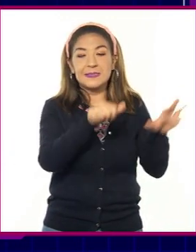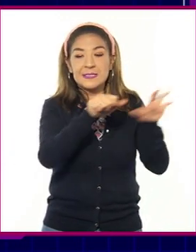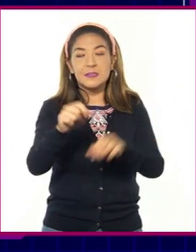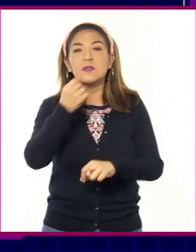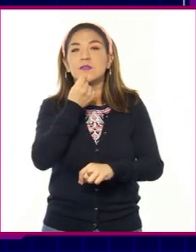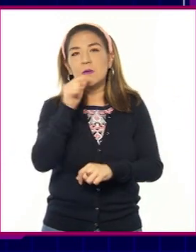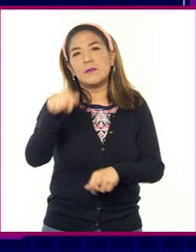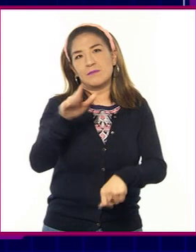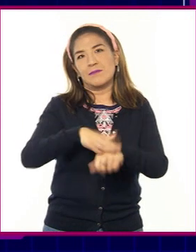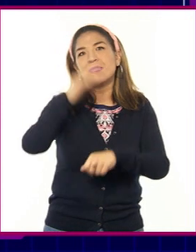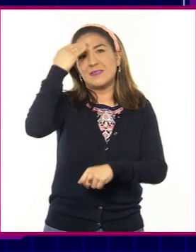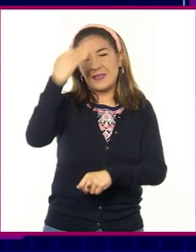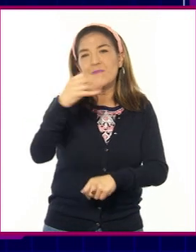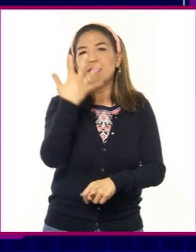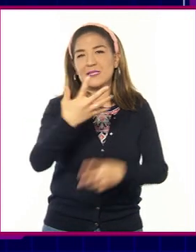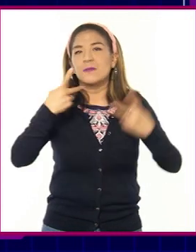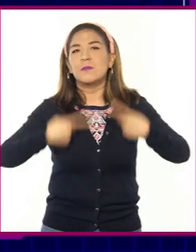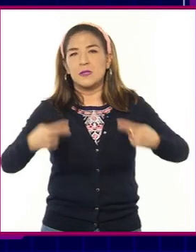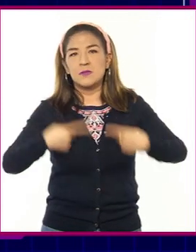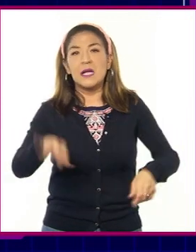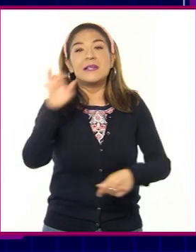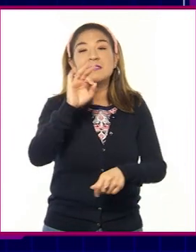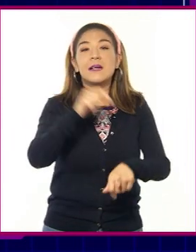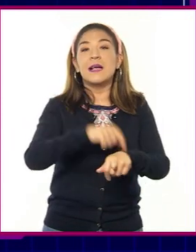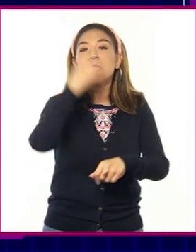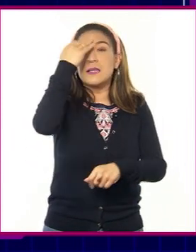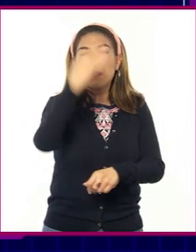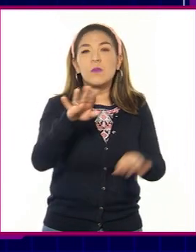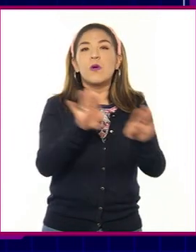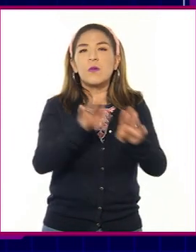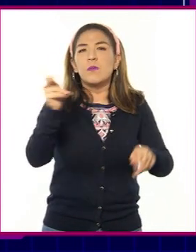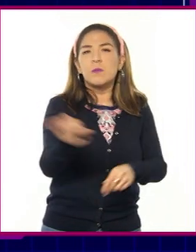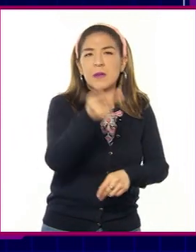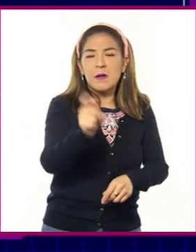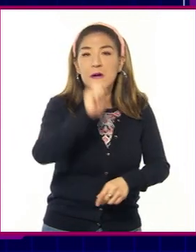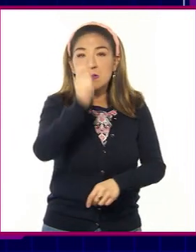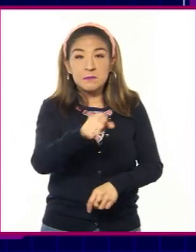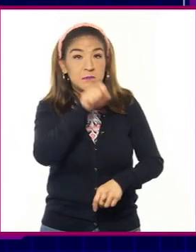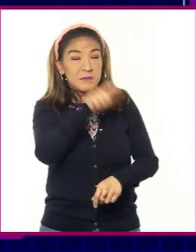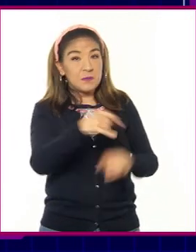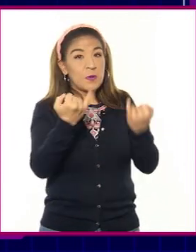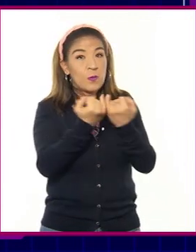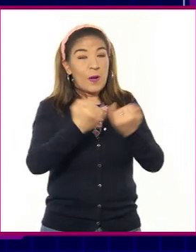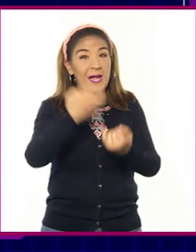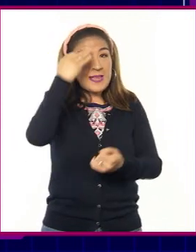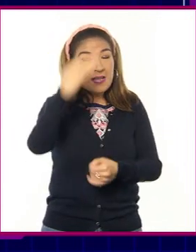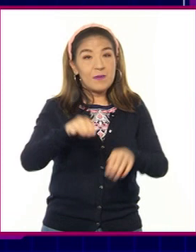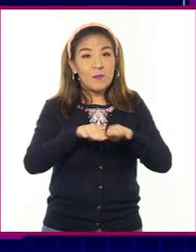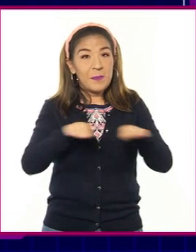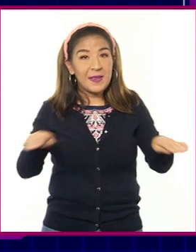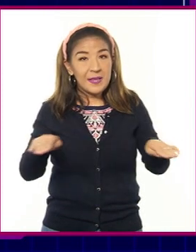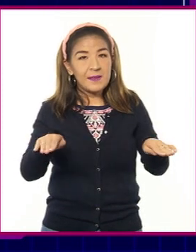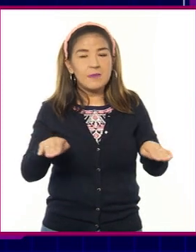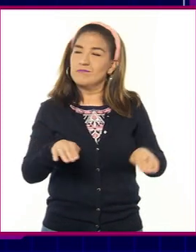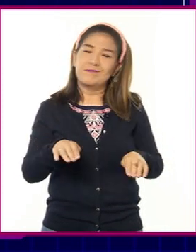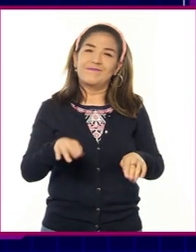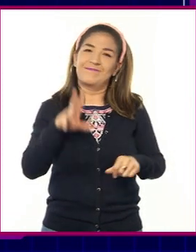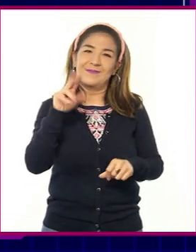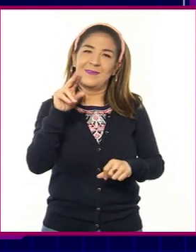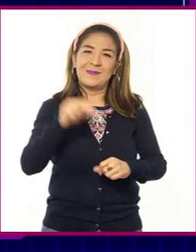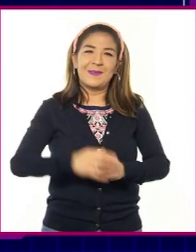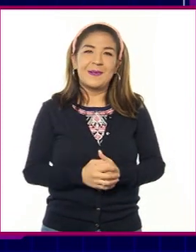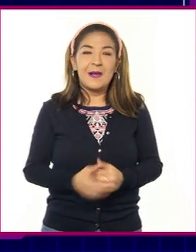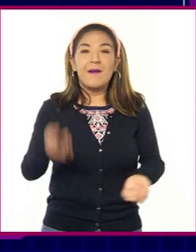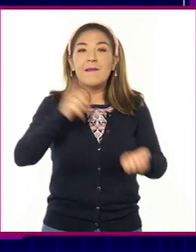mecánicos. ¿La consigna y la pregunta se refieren a las mismas unidades de tiempo? No. En